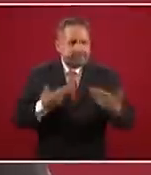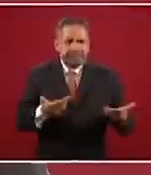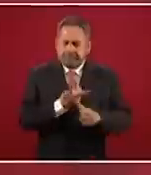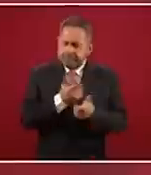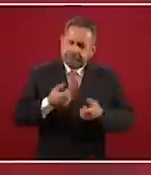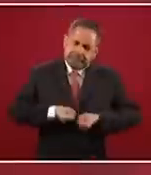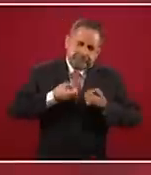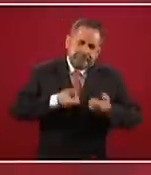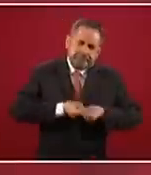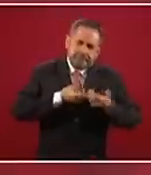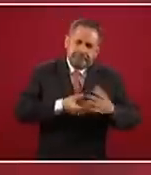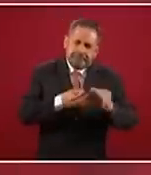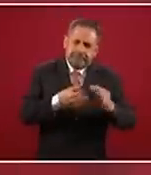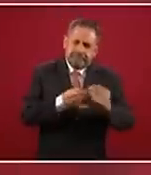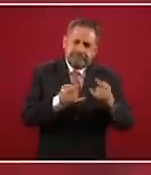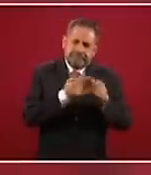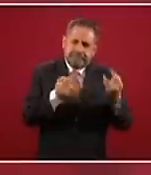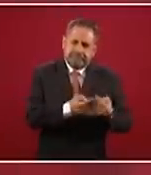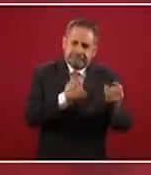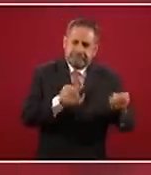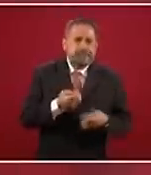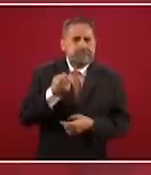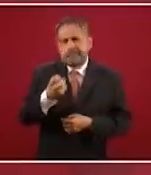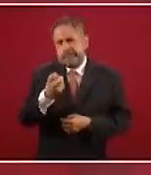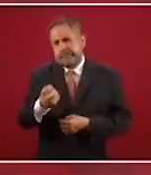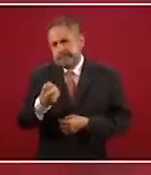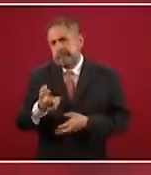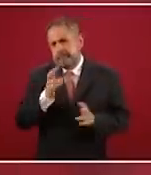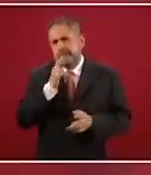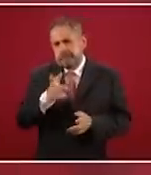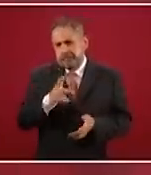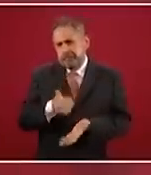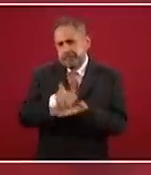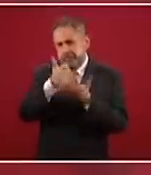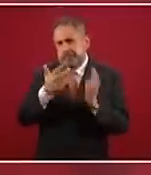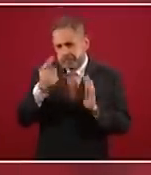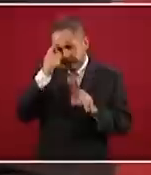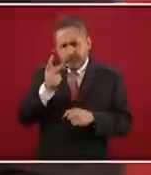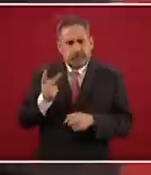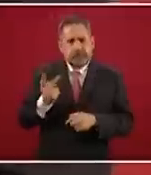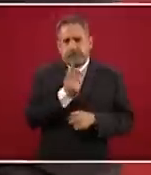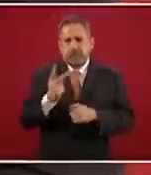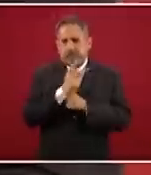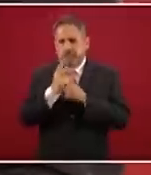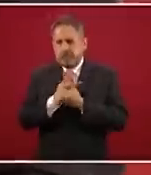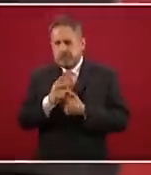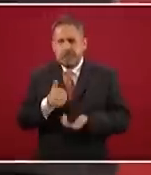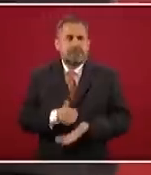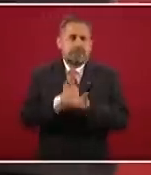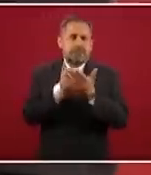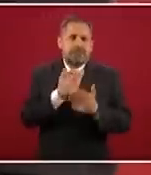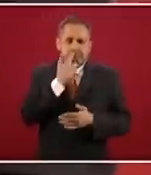libertad, esto va a ayudar mucho a los dos países.